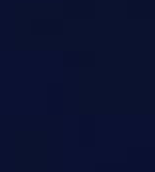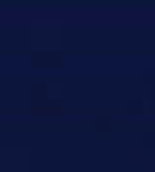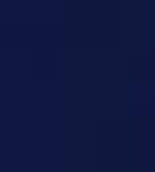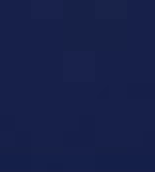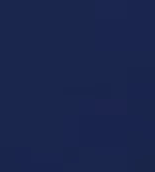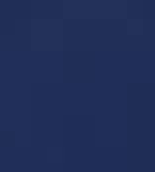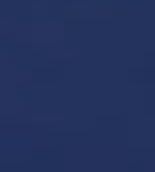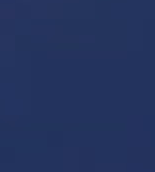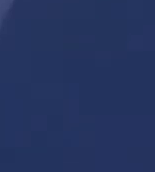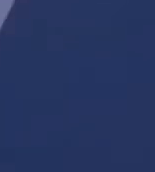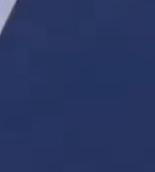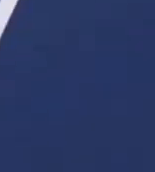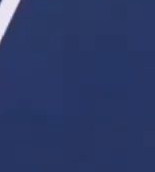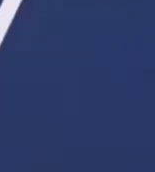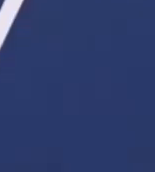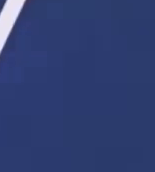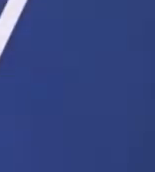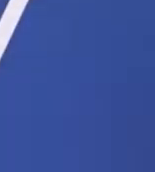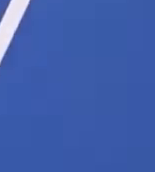y